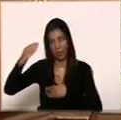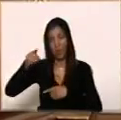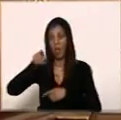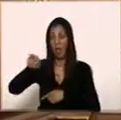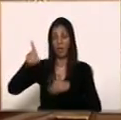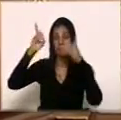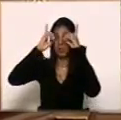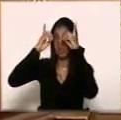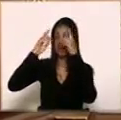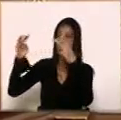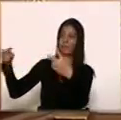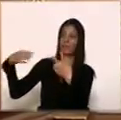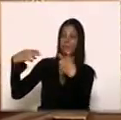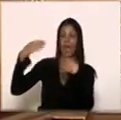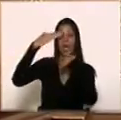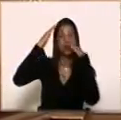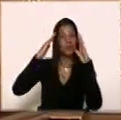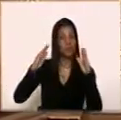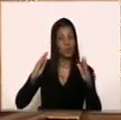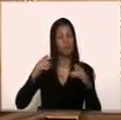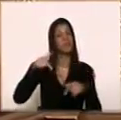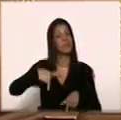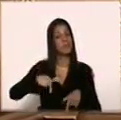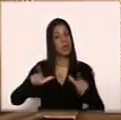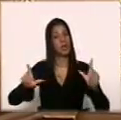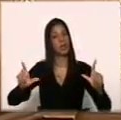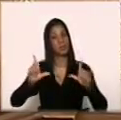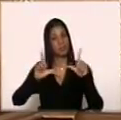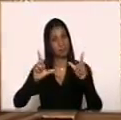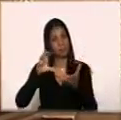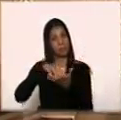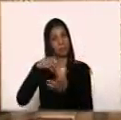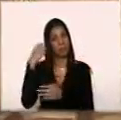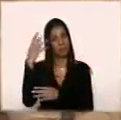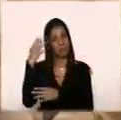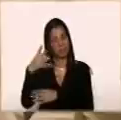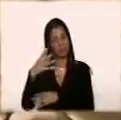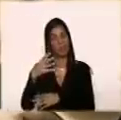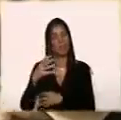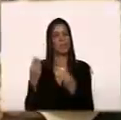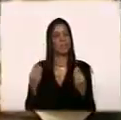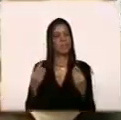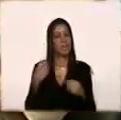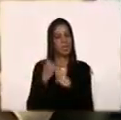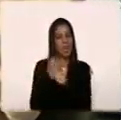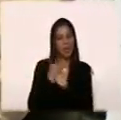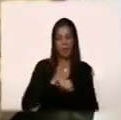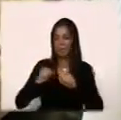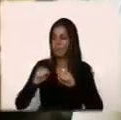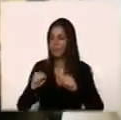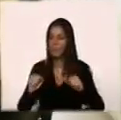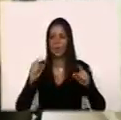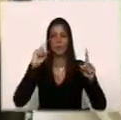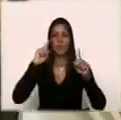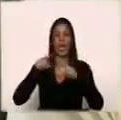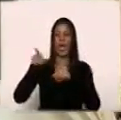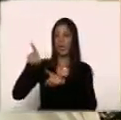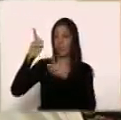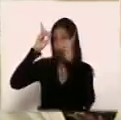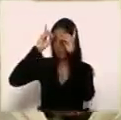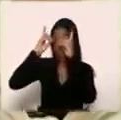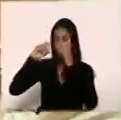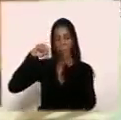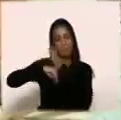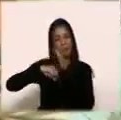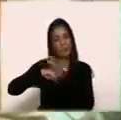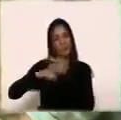que aquí nosotros cumplimos y que está también cumpliendo la labor patria de hacer que el diálogo triunfe, como se ha empeñado